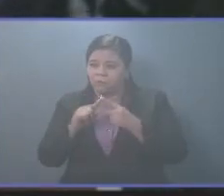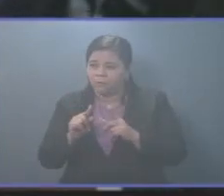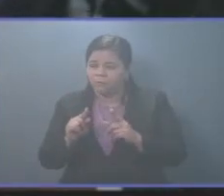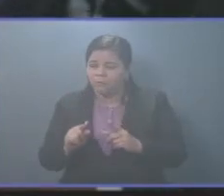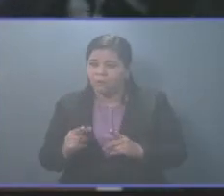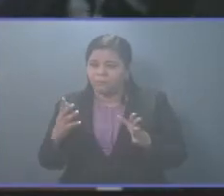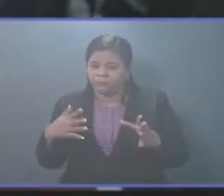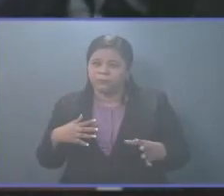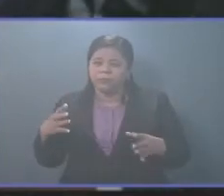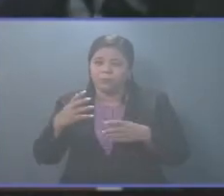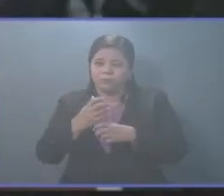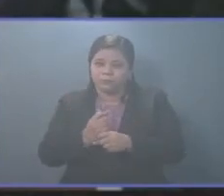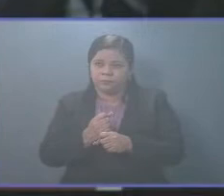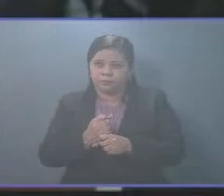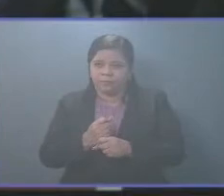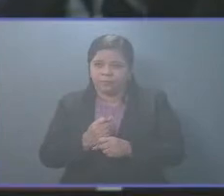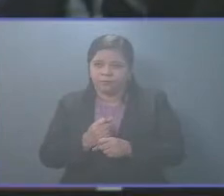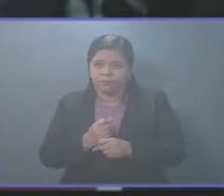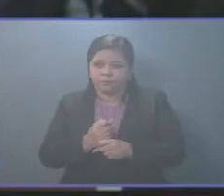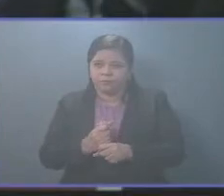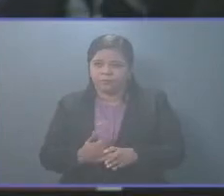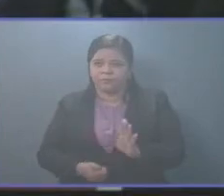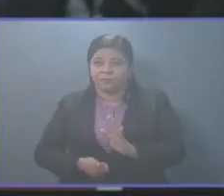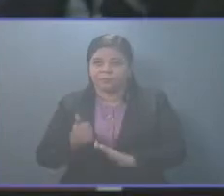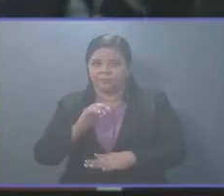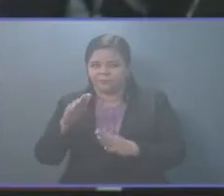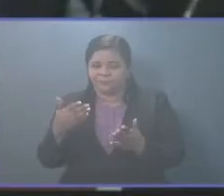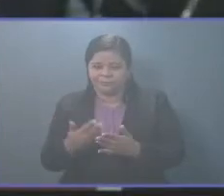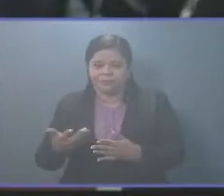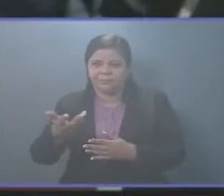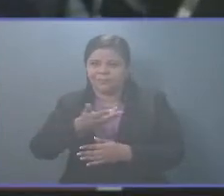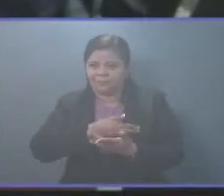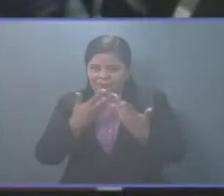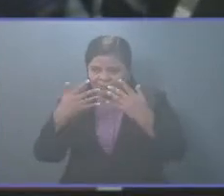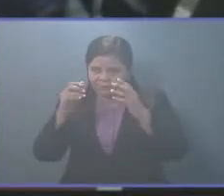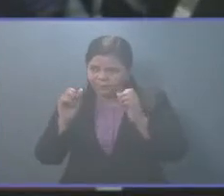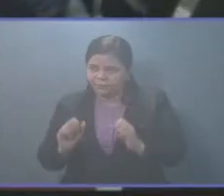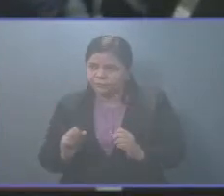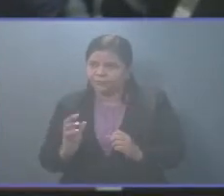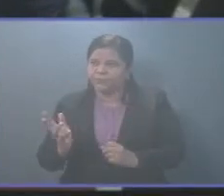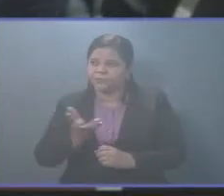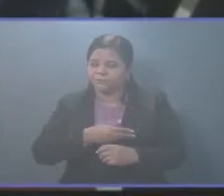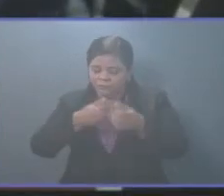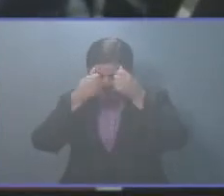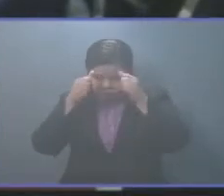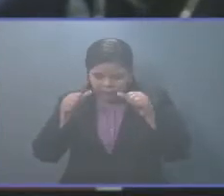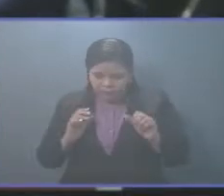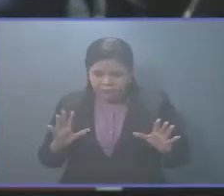se están haciendo las cosas. Entonces yo creo que ese mecanismo sí creo que todos podemos cumplir en la mesa, que es importante